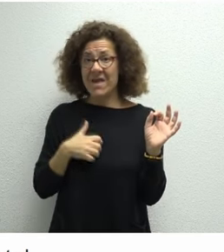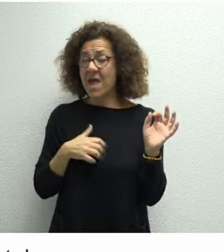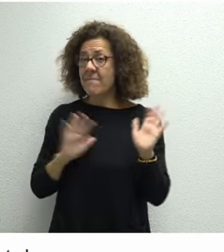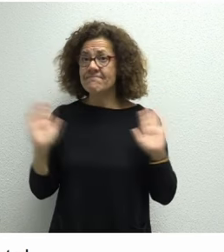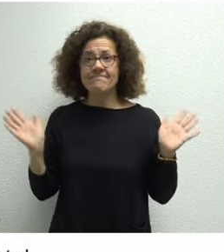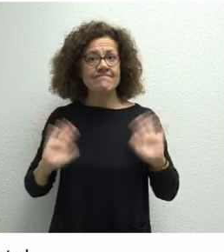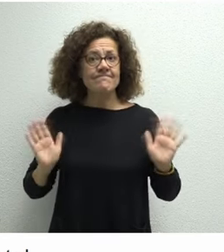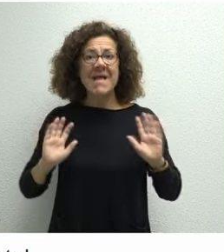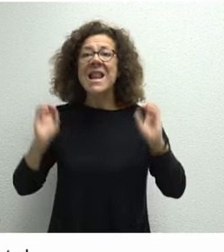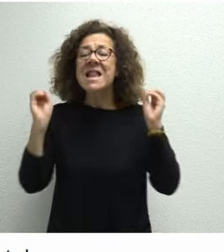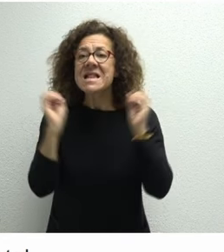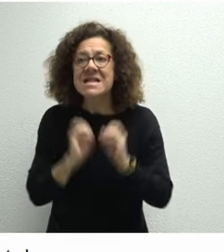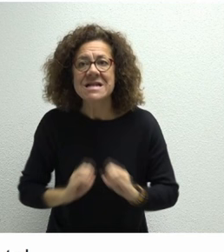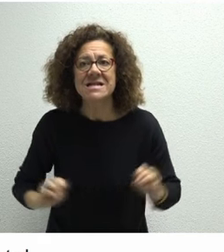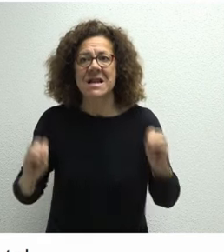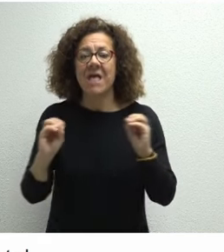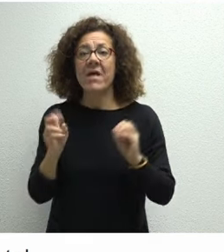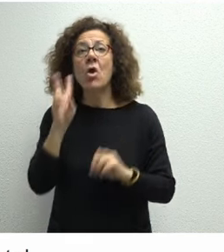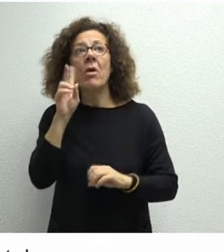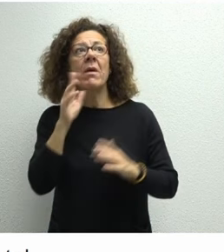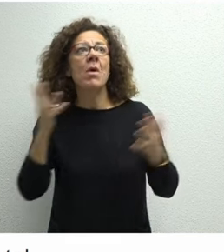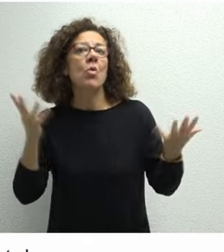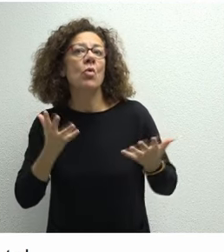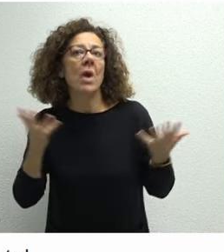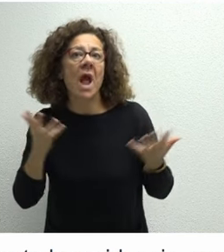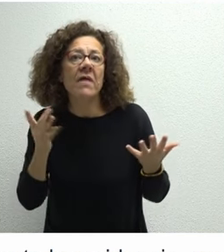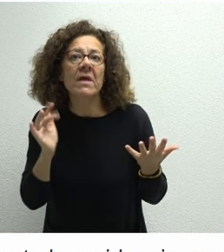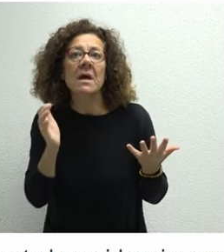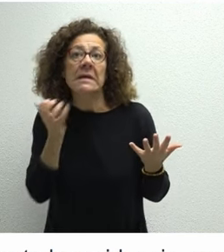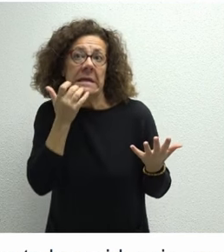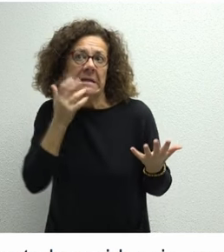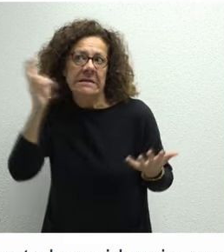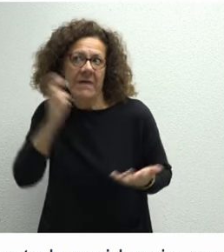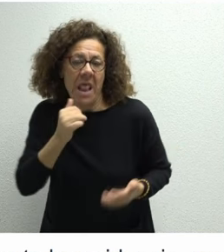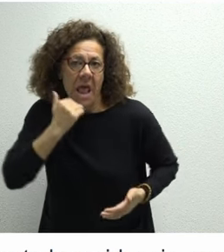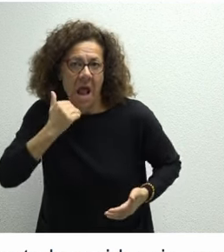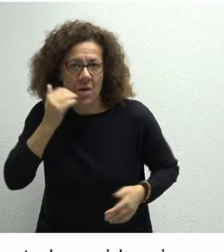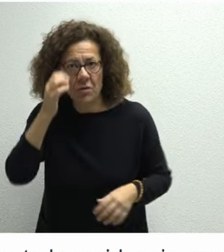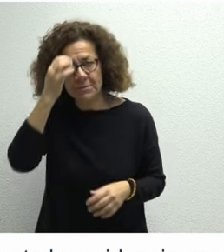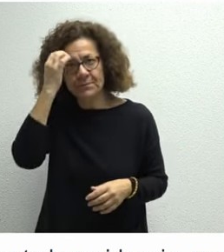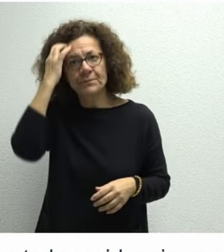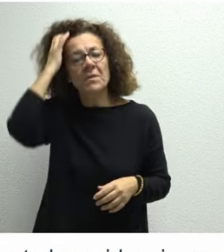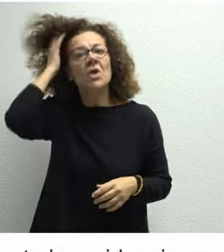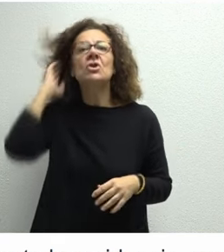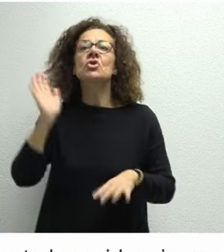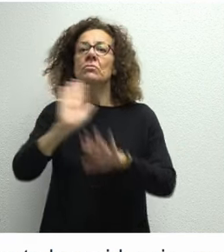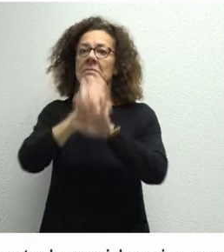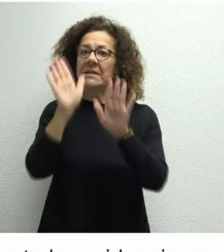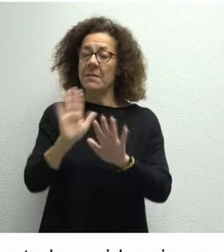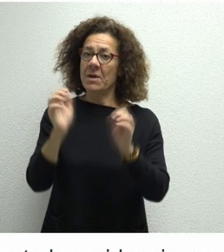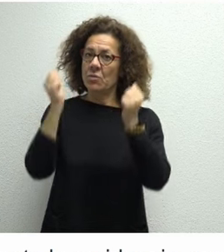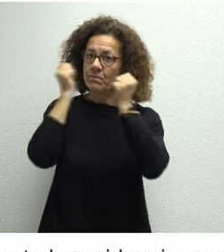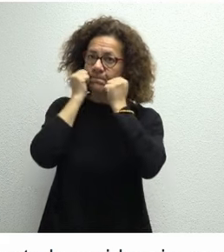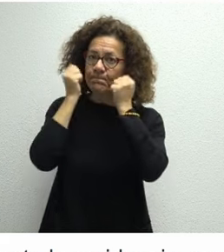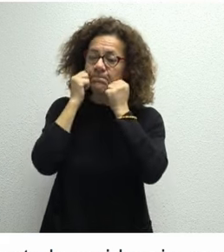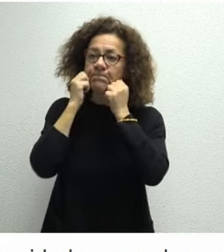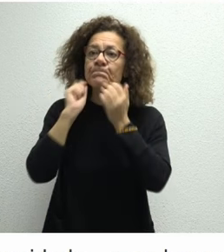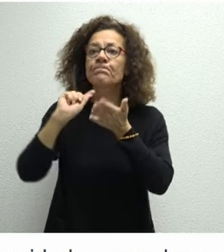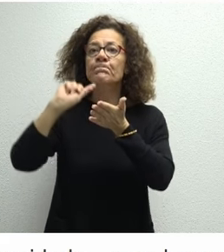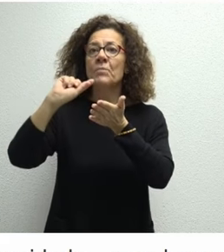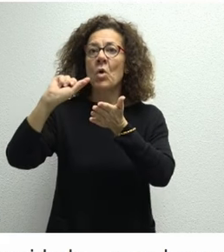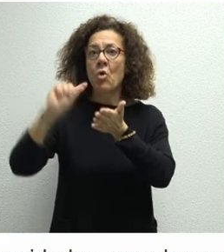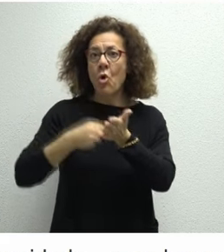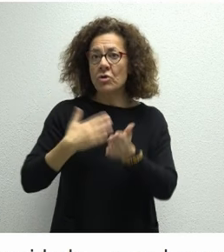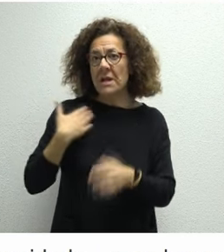no teníamos formación lo que veíamos en urgencia y cuando llegaba entonces termino la residencia y me contratan en